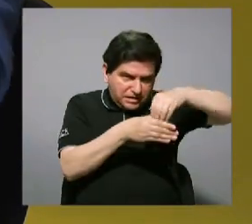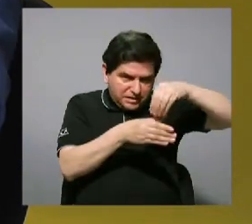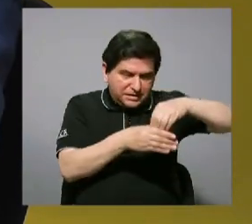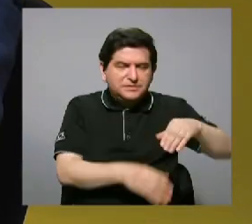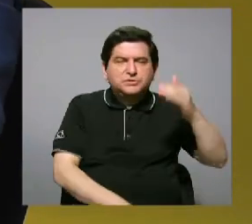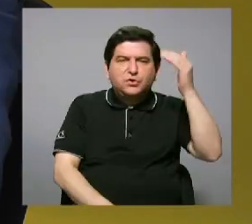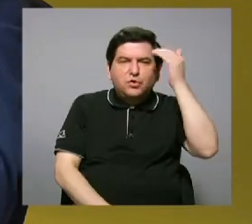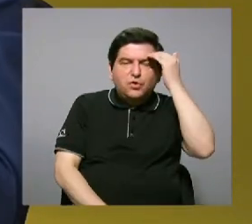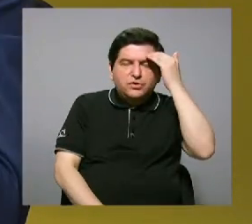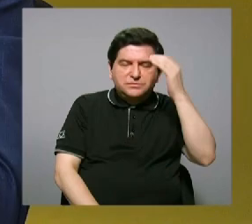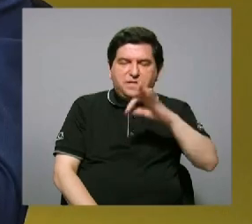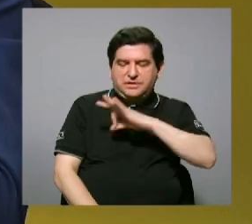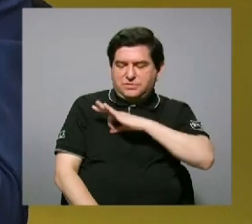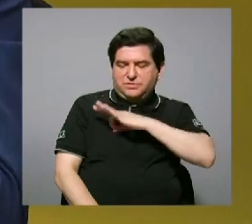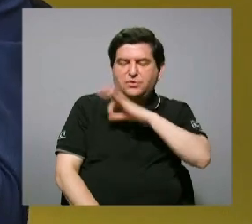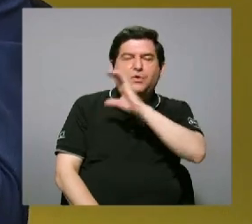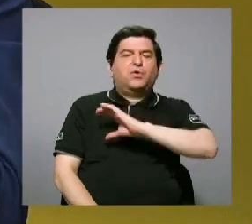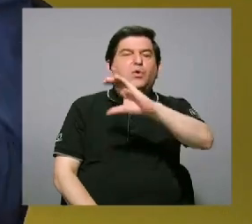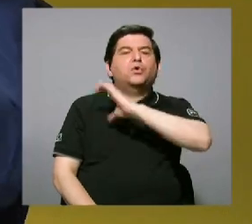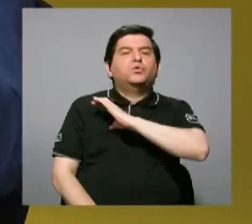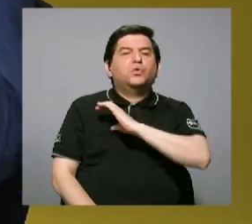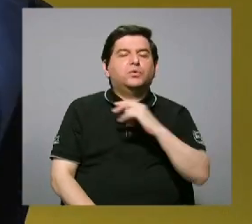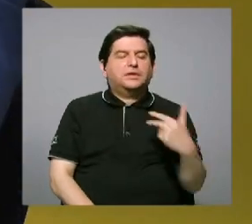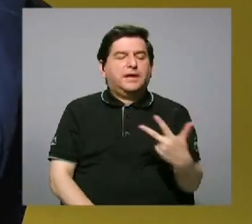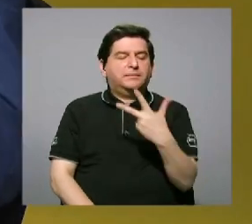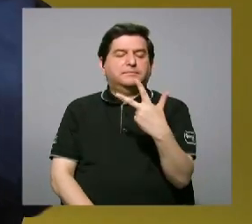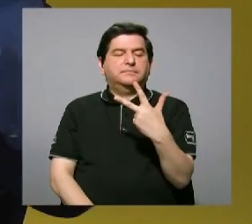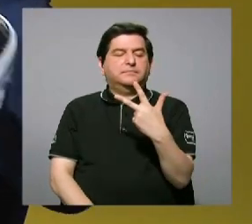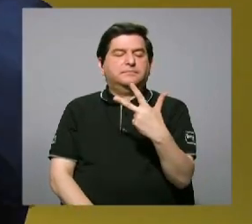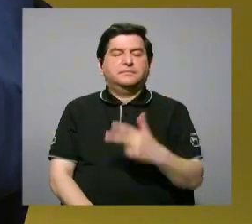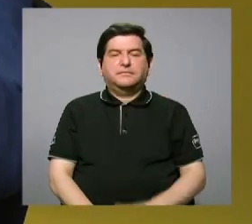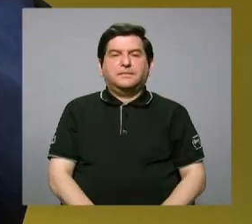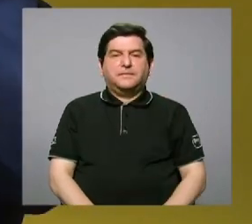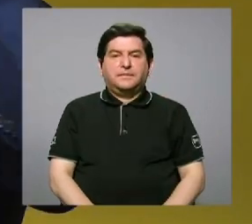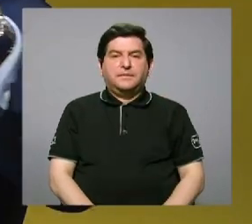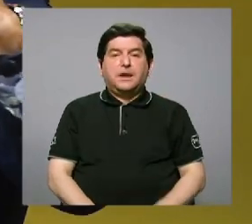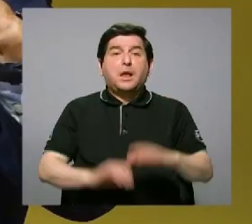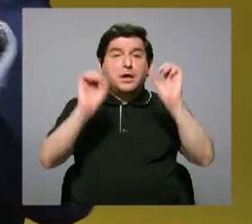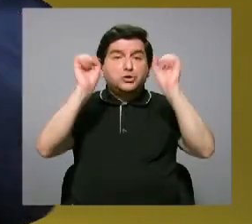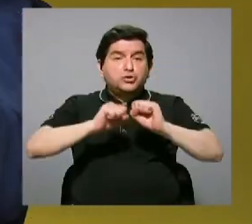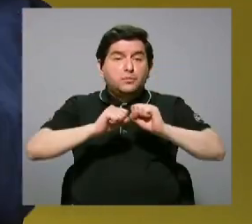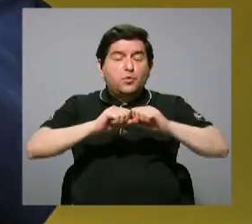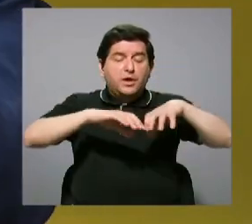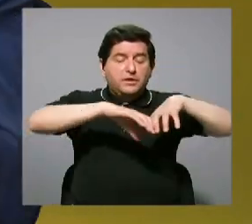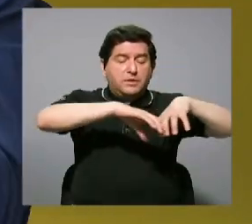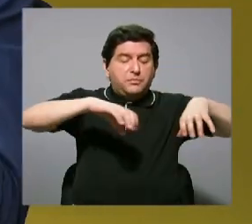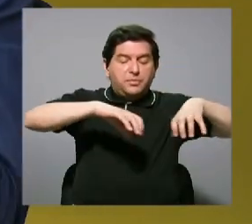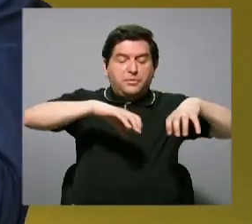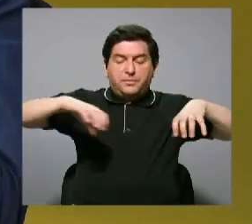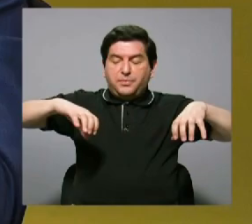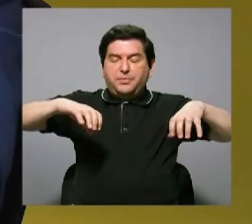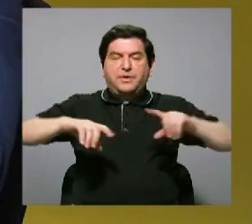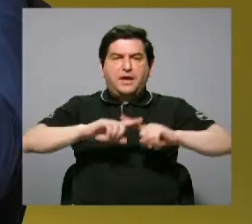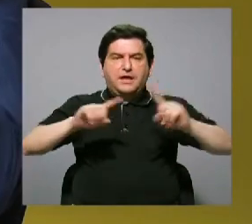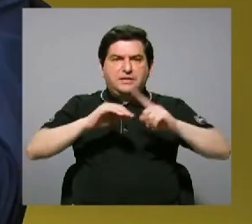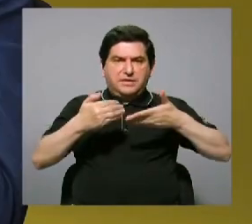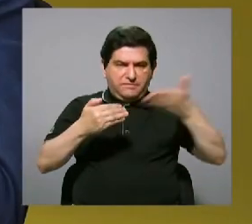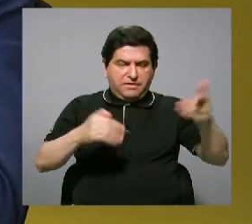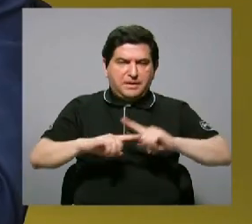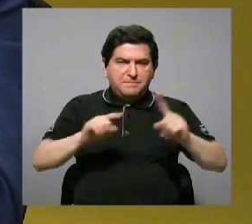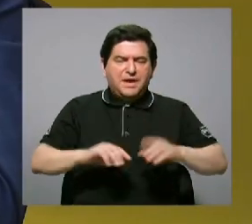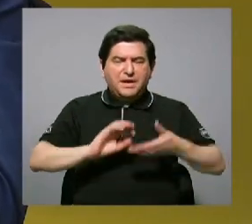conocimientos, bienestar y conductas. De manera que entonces es un índice que además se puede desagregar en otros aspectos, pero el índice